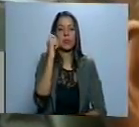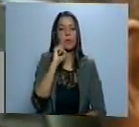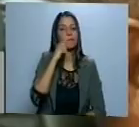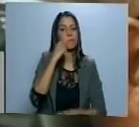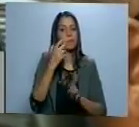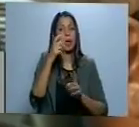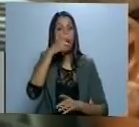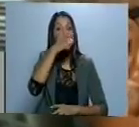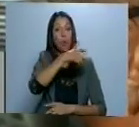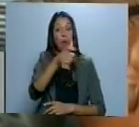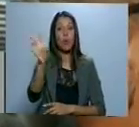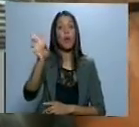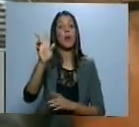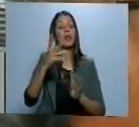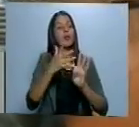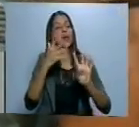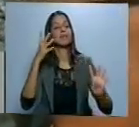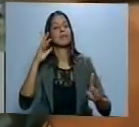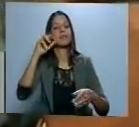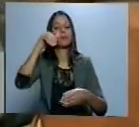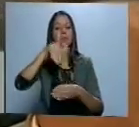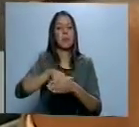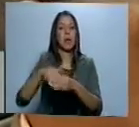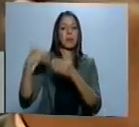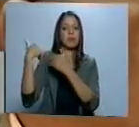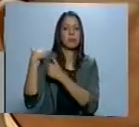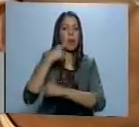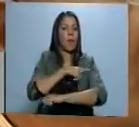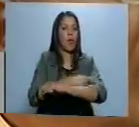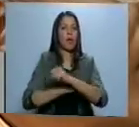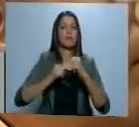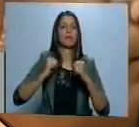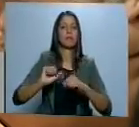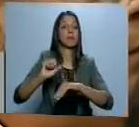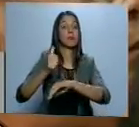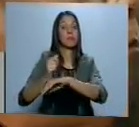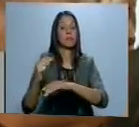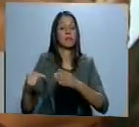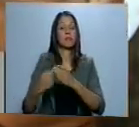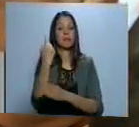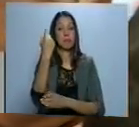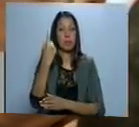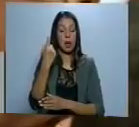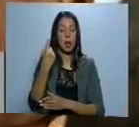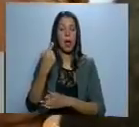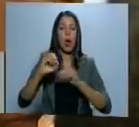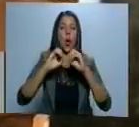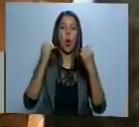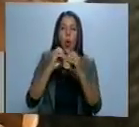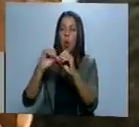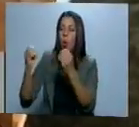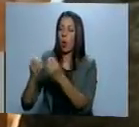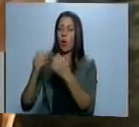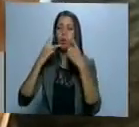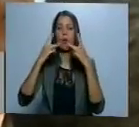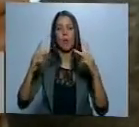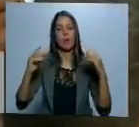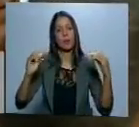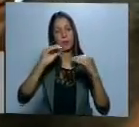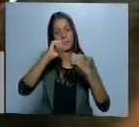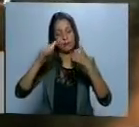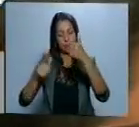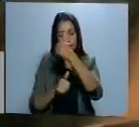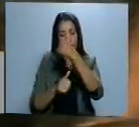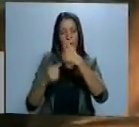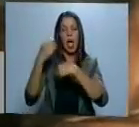pueblo venezolano como depositario del poder originario, considerando que todos los órganos del poder público se encuentran subordinados a la